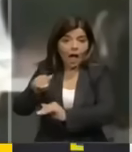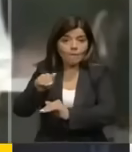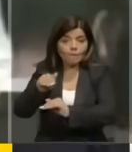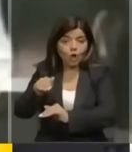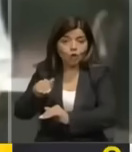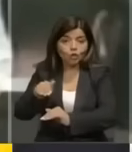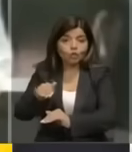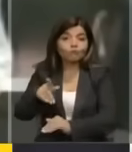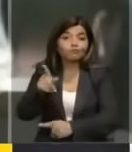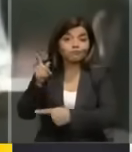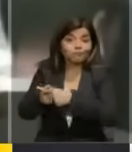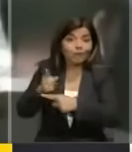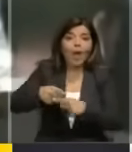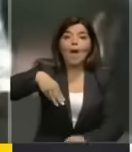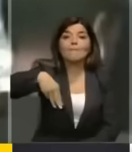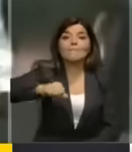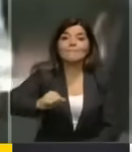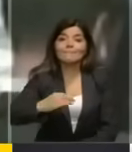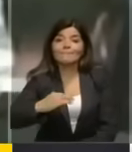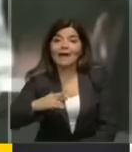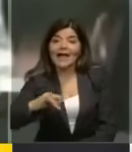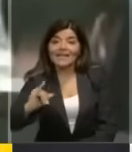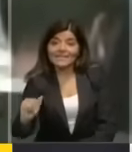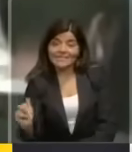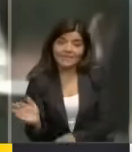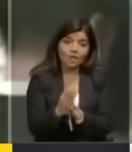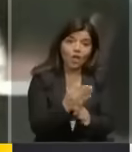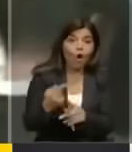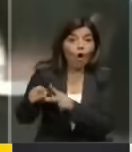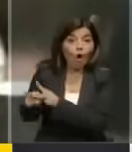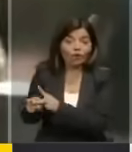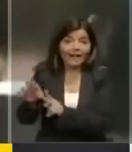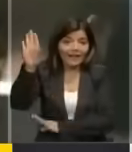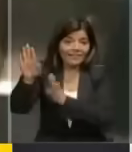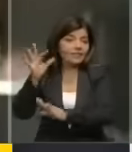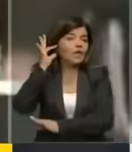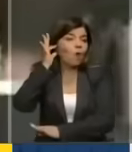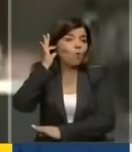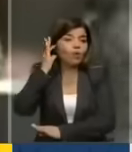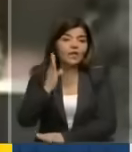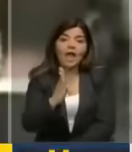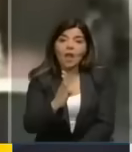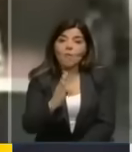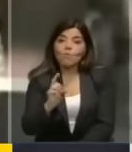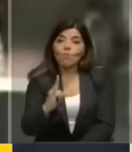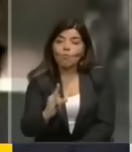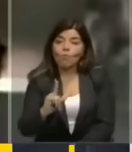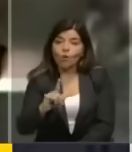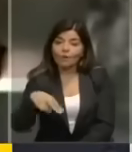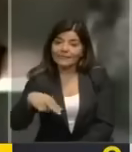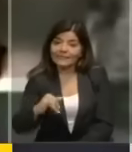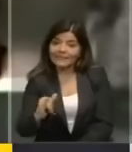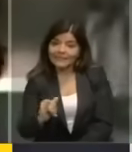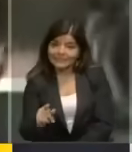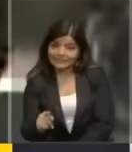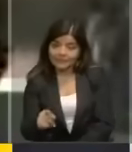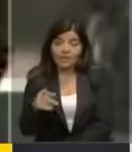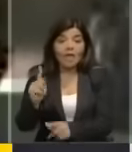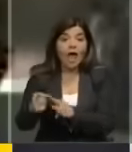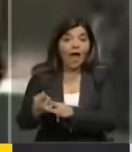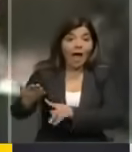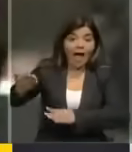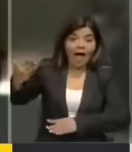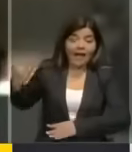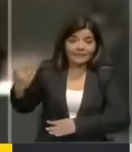y de Patricia Bullrich. Sí. Es decir, la tercera candidata que había resultado en la pasada primera vuelta fue